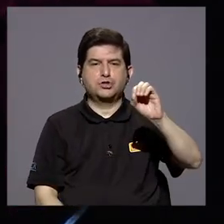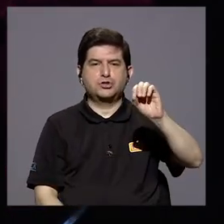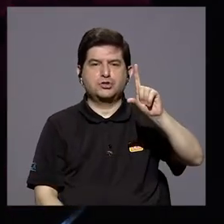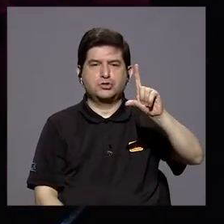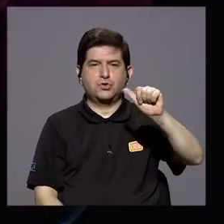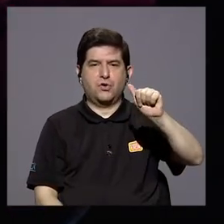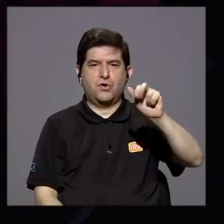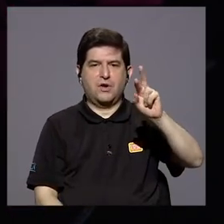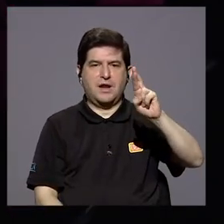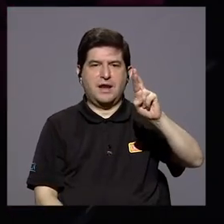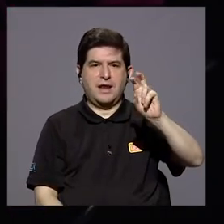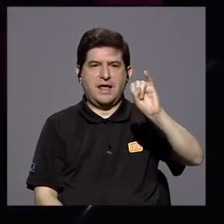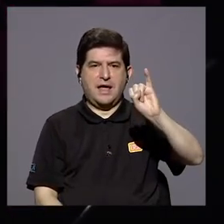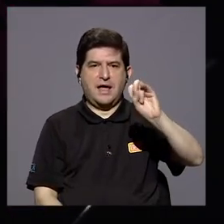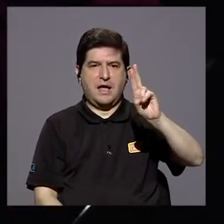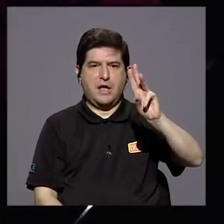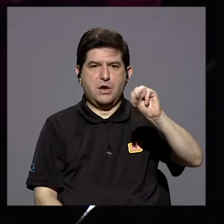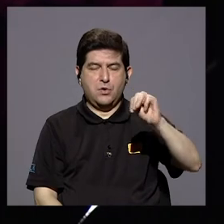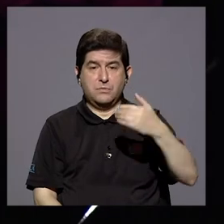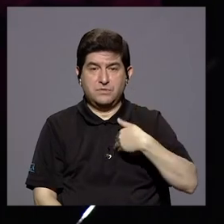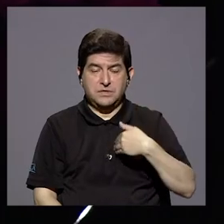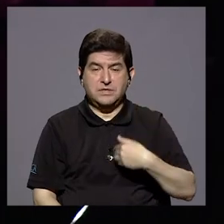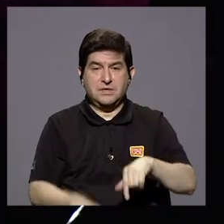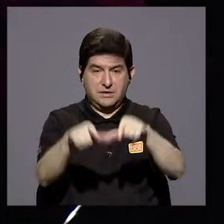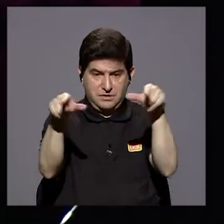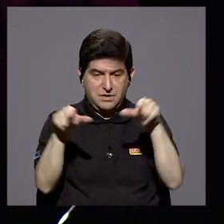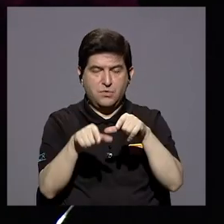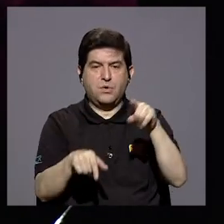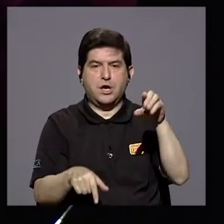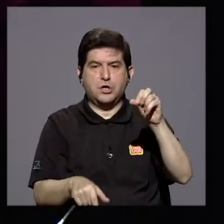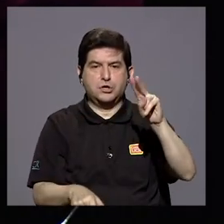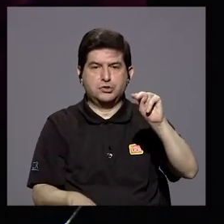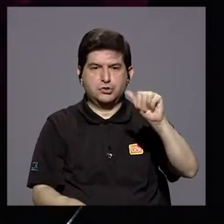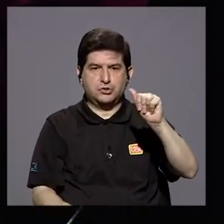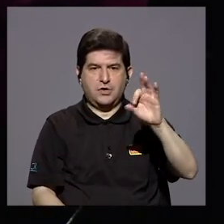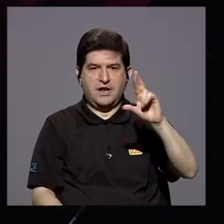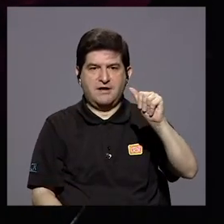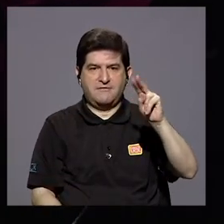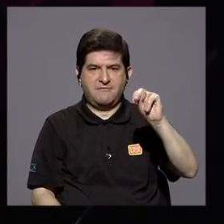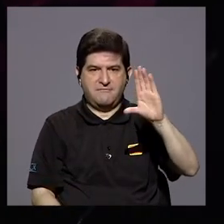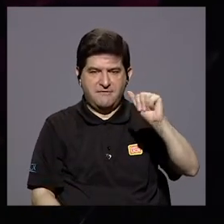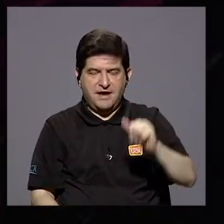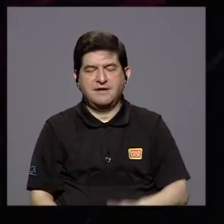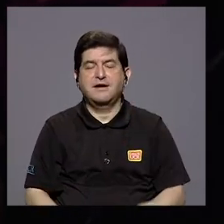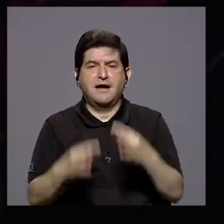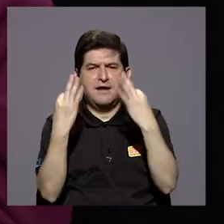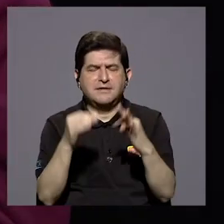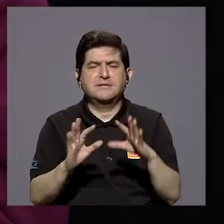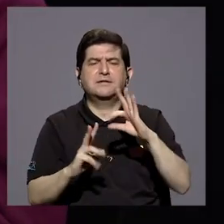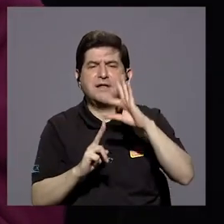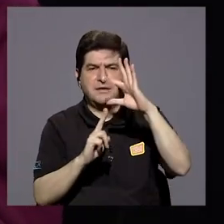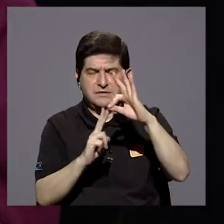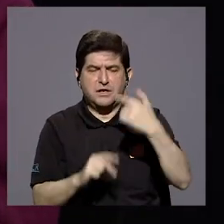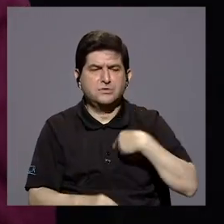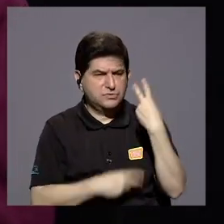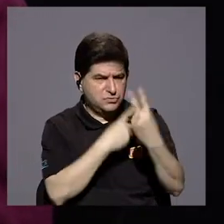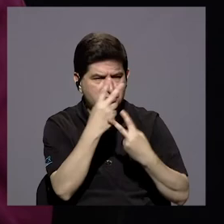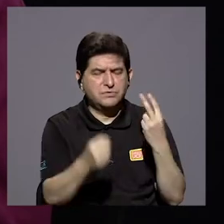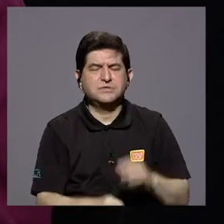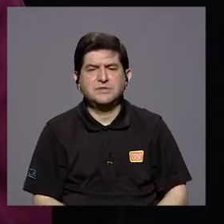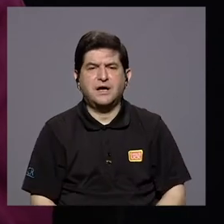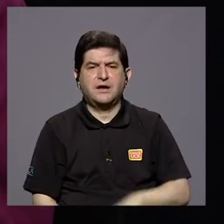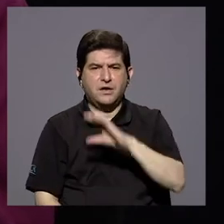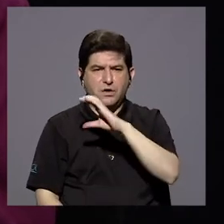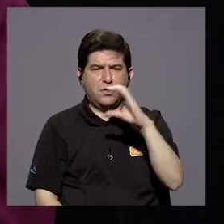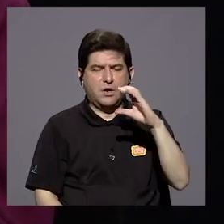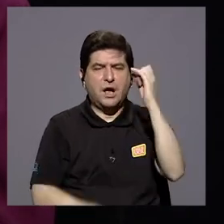franca. Entonces nosotros tenemos hasta construida la zona franca para buscar alternativas. Esta semana fui a visitar la